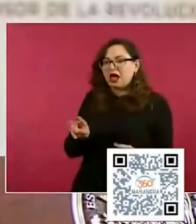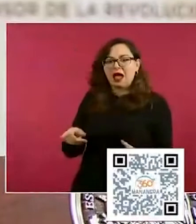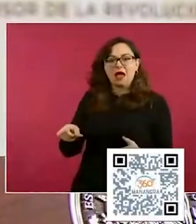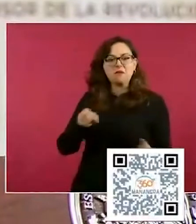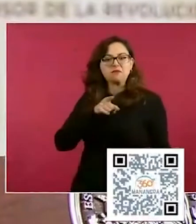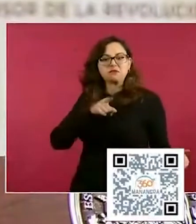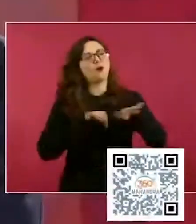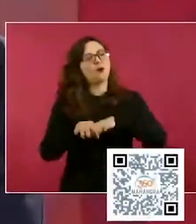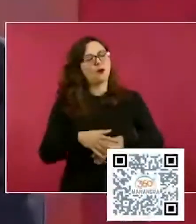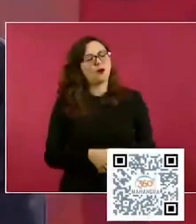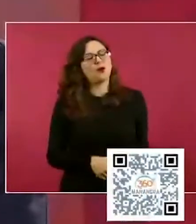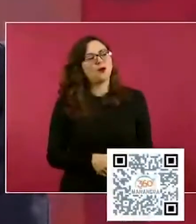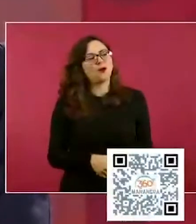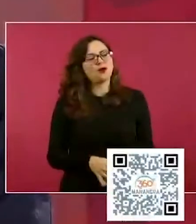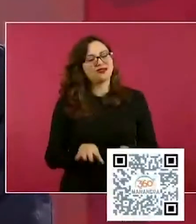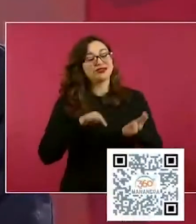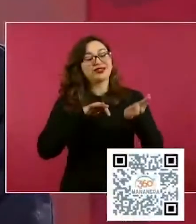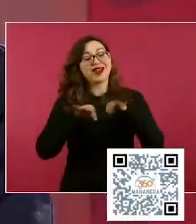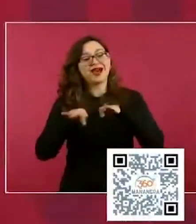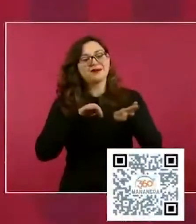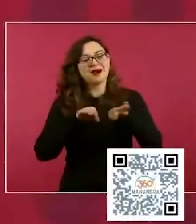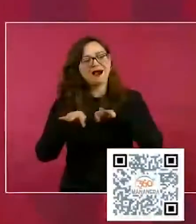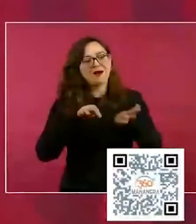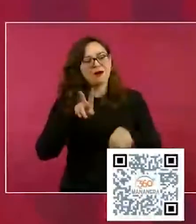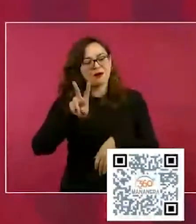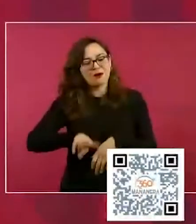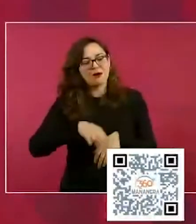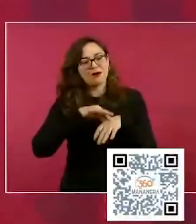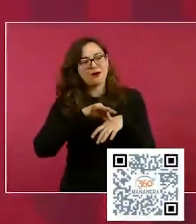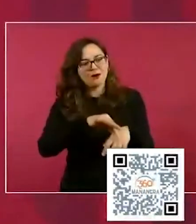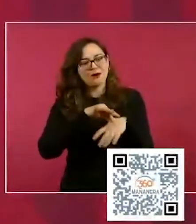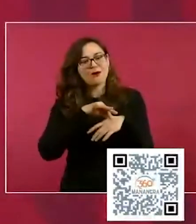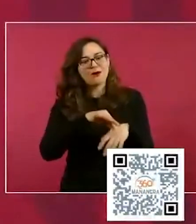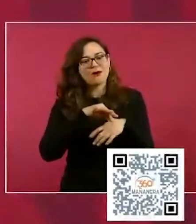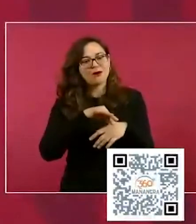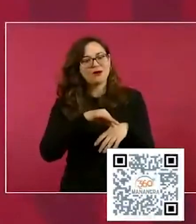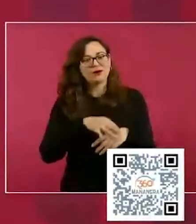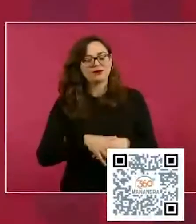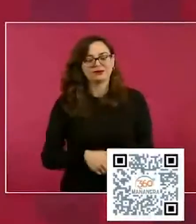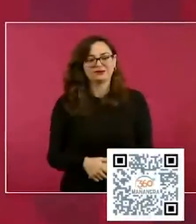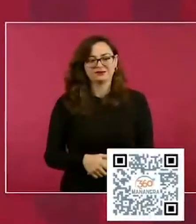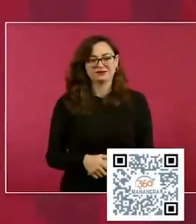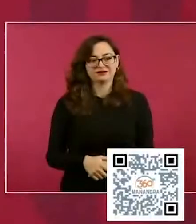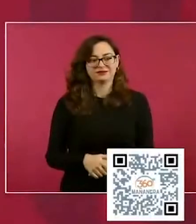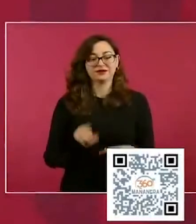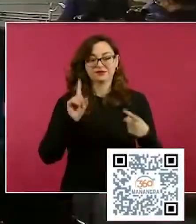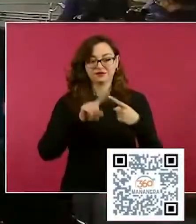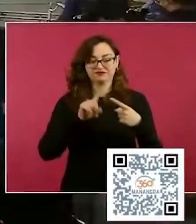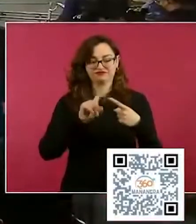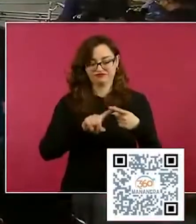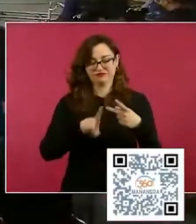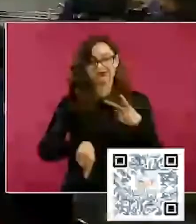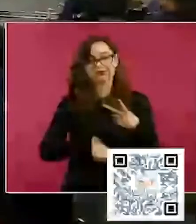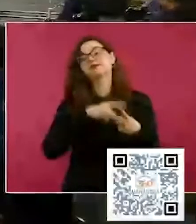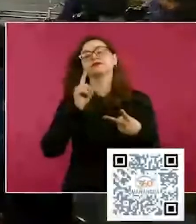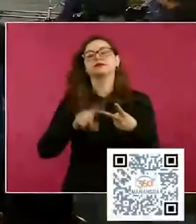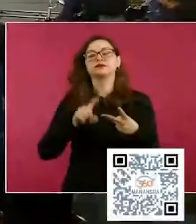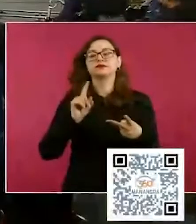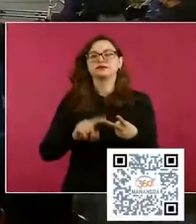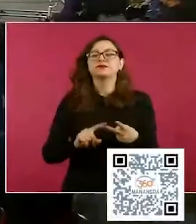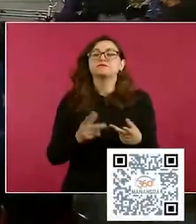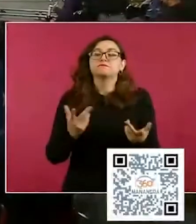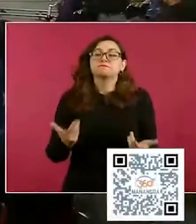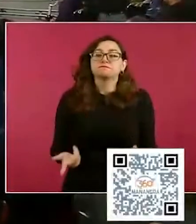el desorden y además también Cuando uno escribe cuando uno